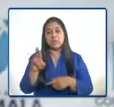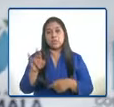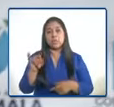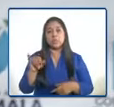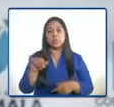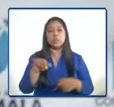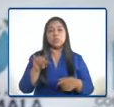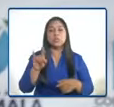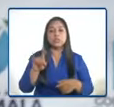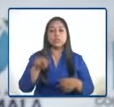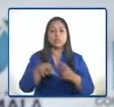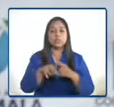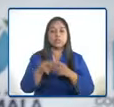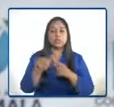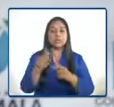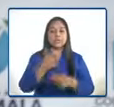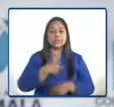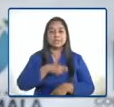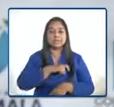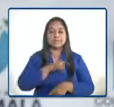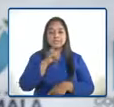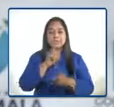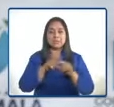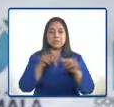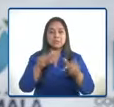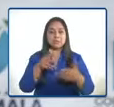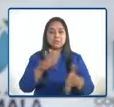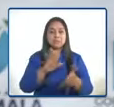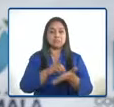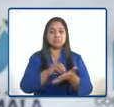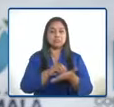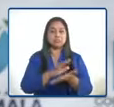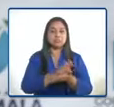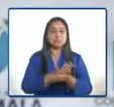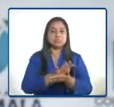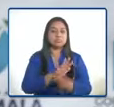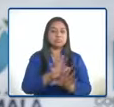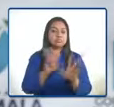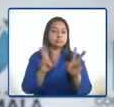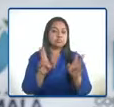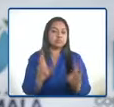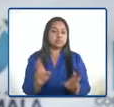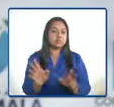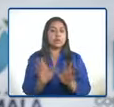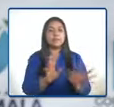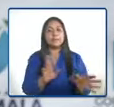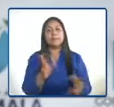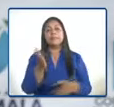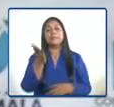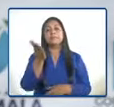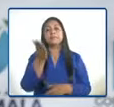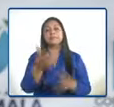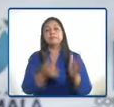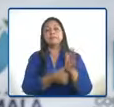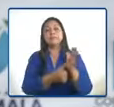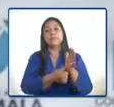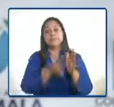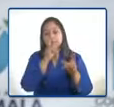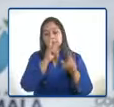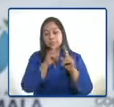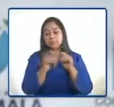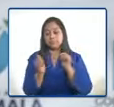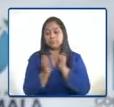que está a punto de concretarse el contenido. Y otro programa en gestión municipal que se está elaborando en conjunto con